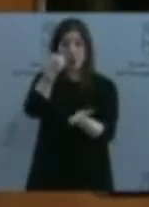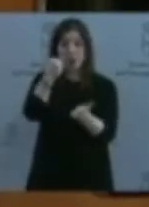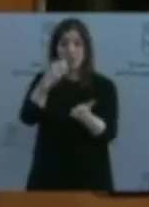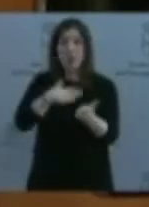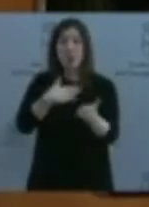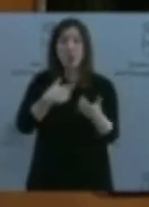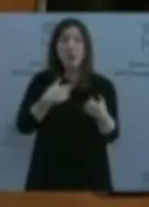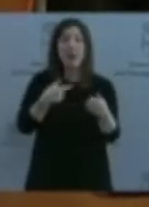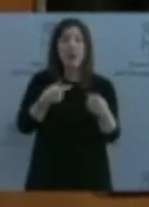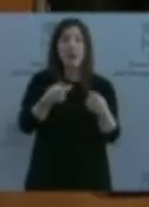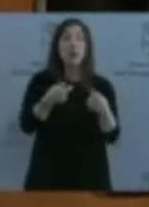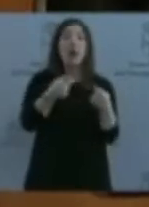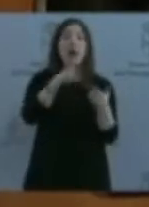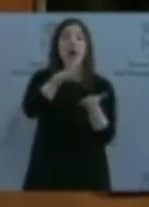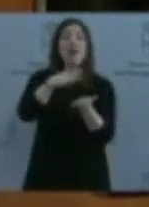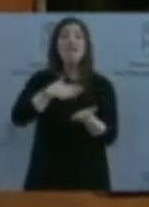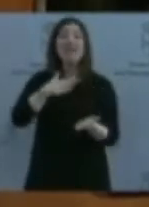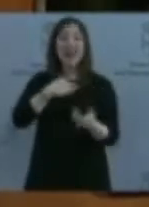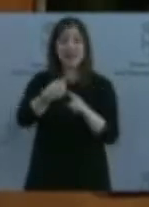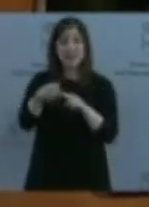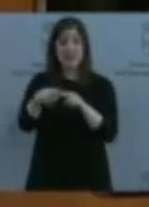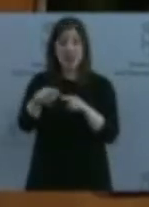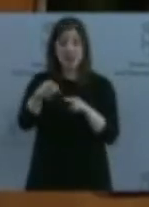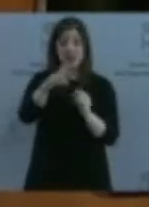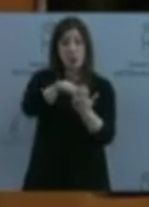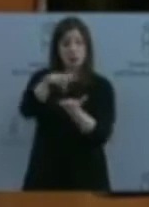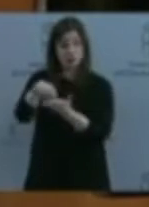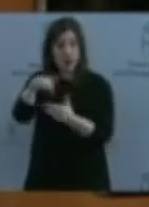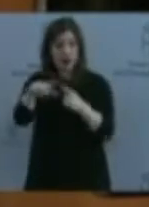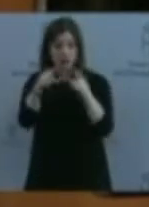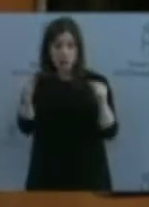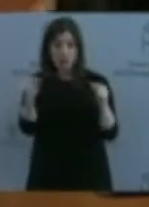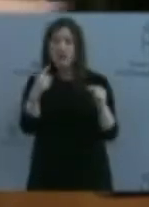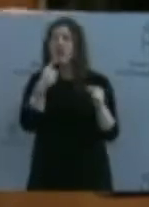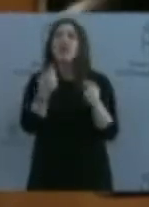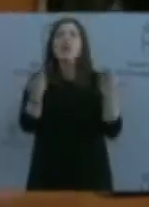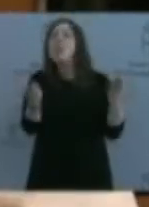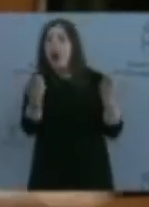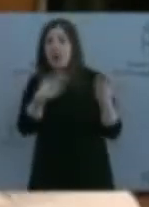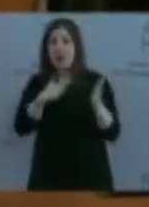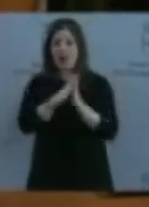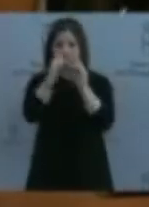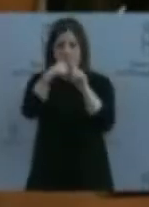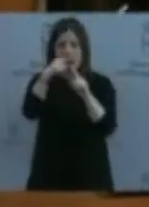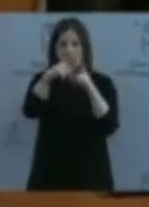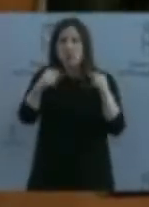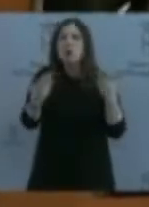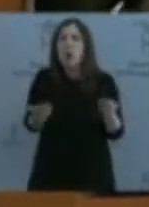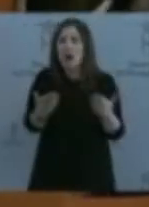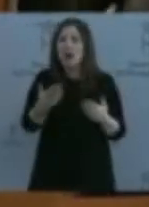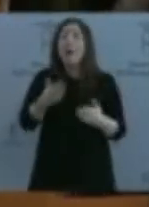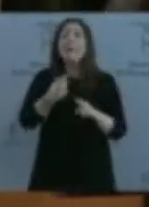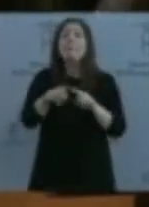los que estaban inmatriculados por la Iglesia asturiana. Bienes en los cuales, claro, hay que adivinar qué bienes son, porque en uno dice Villanueva de